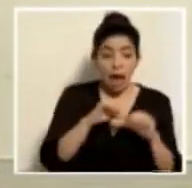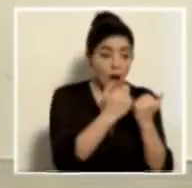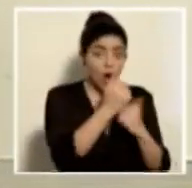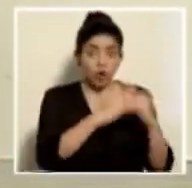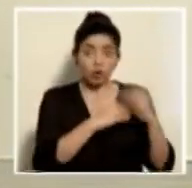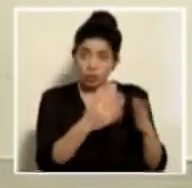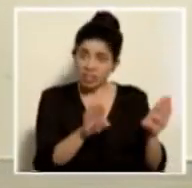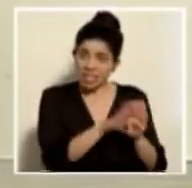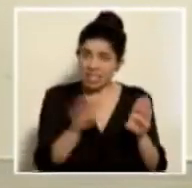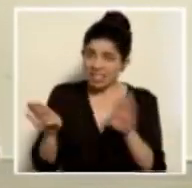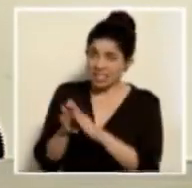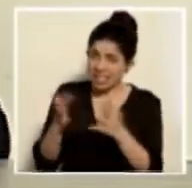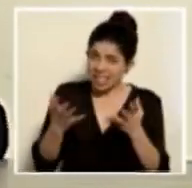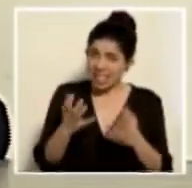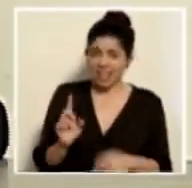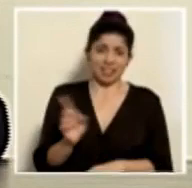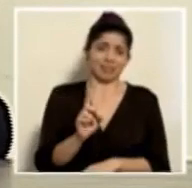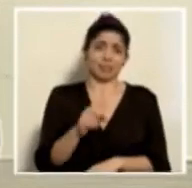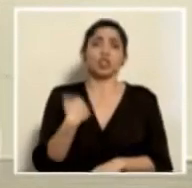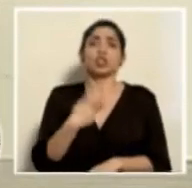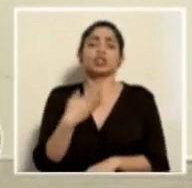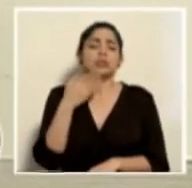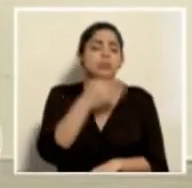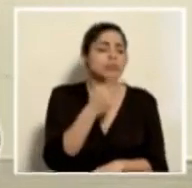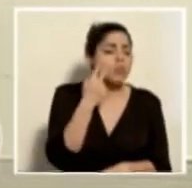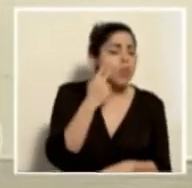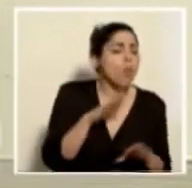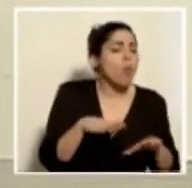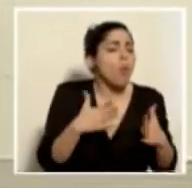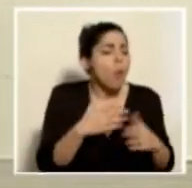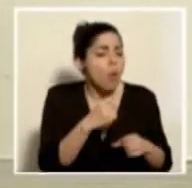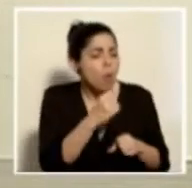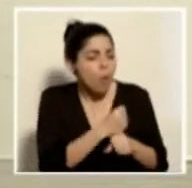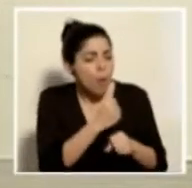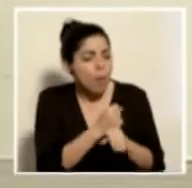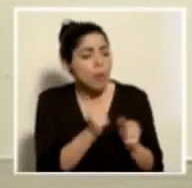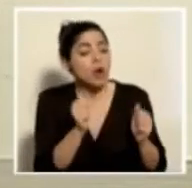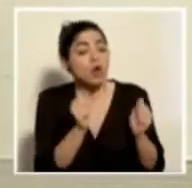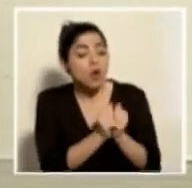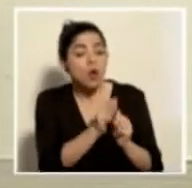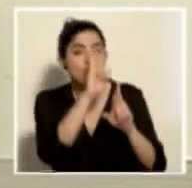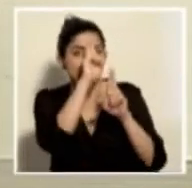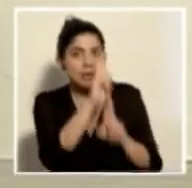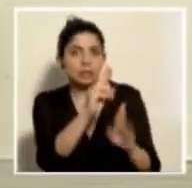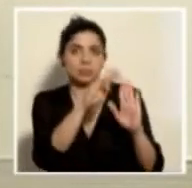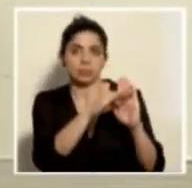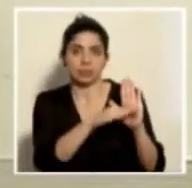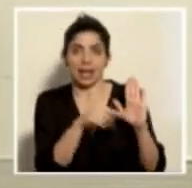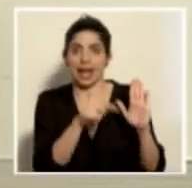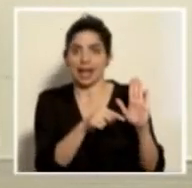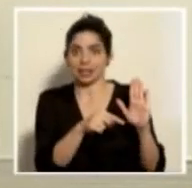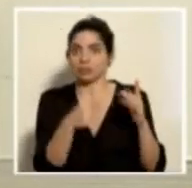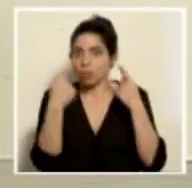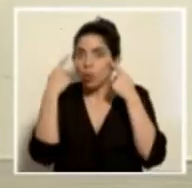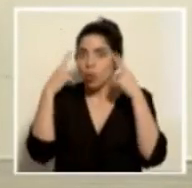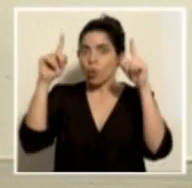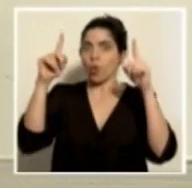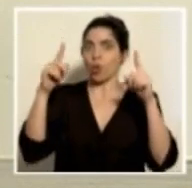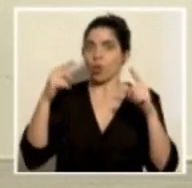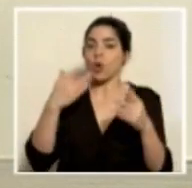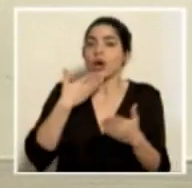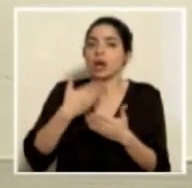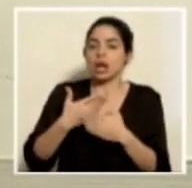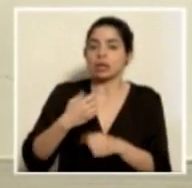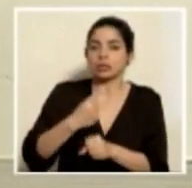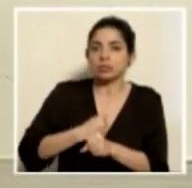por cerrar o hacer cierres, es de ir a ver cómo continuó la actividad manteniendo los protocolos. Eso también se logró en el